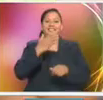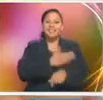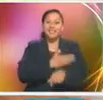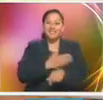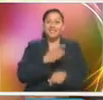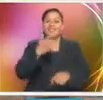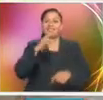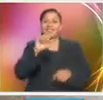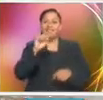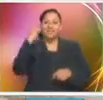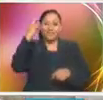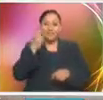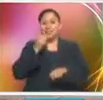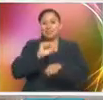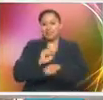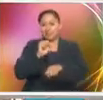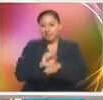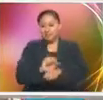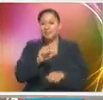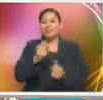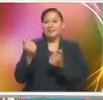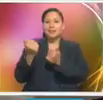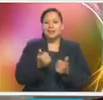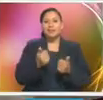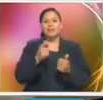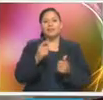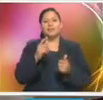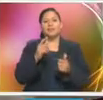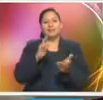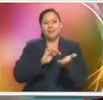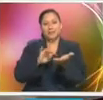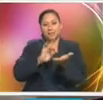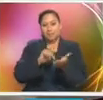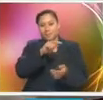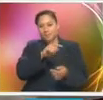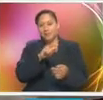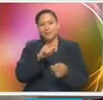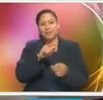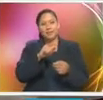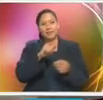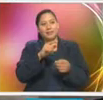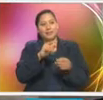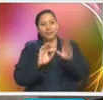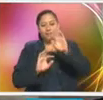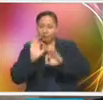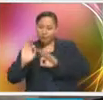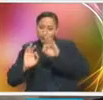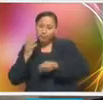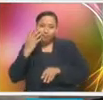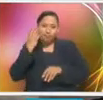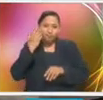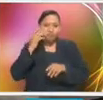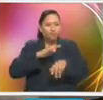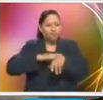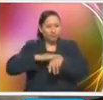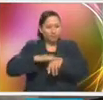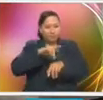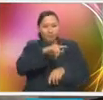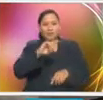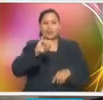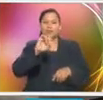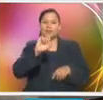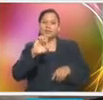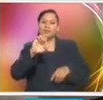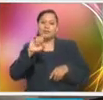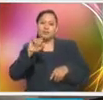Gustavo Reyes, como cada semana, y también trae a un colaborador que se dedica justamente a criar estos gatos esfinges, José de